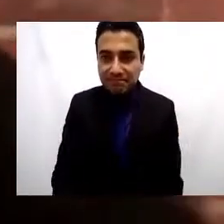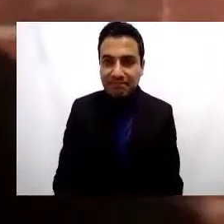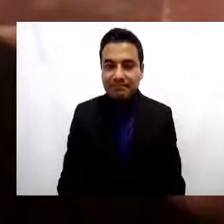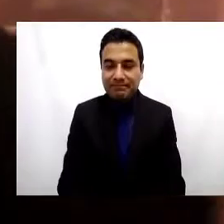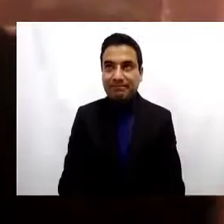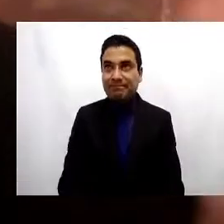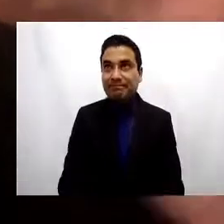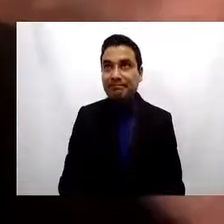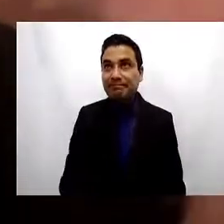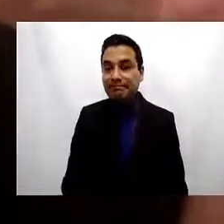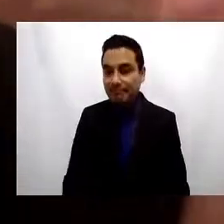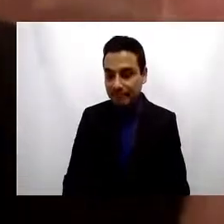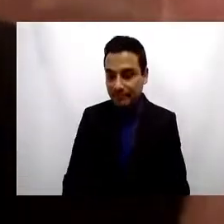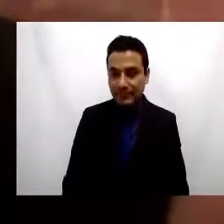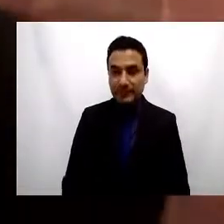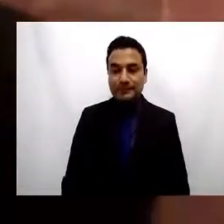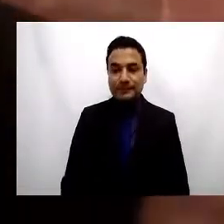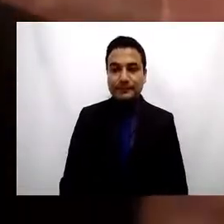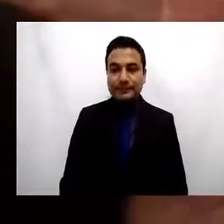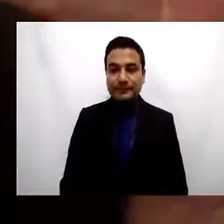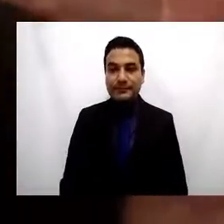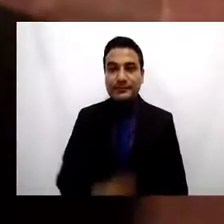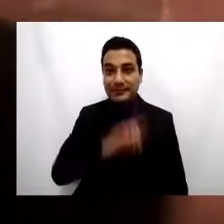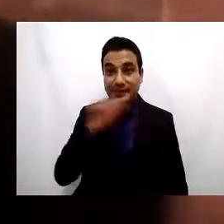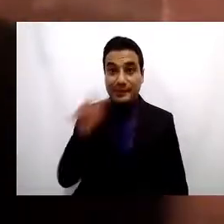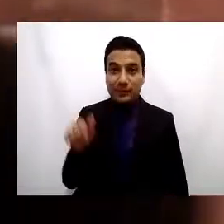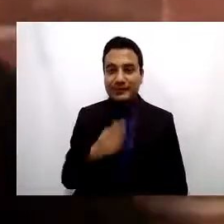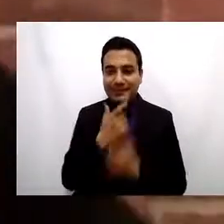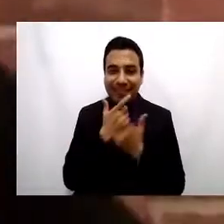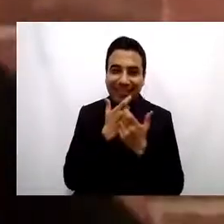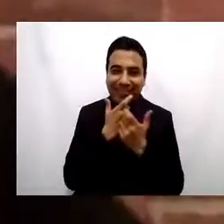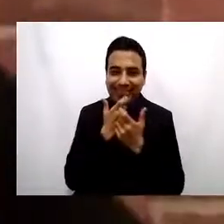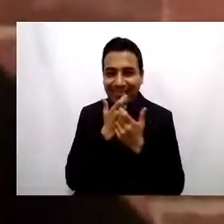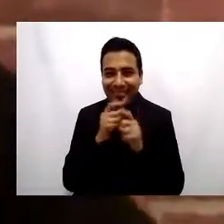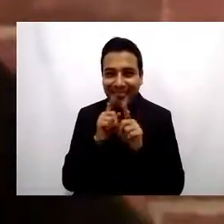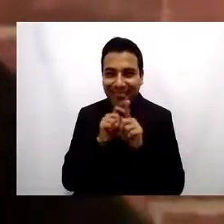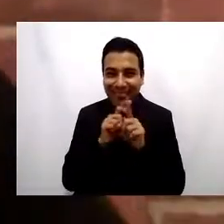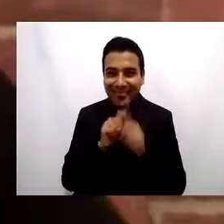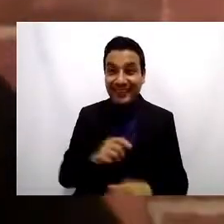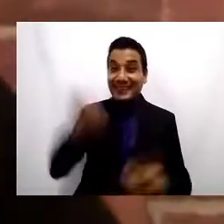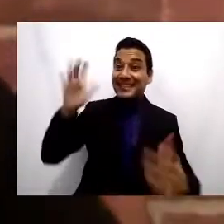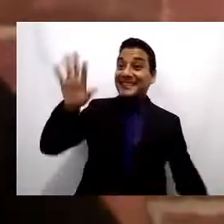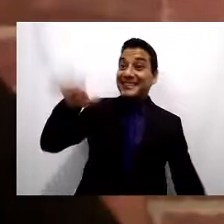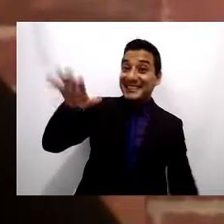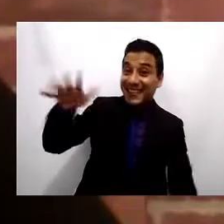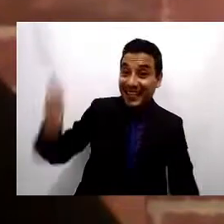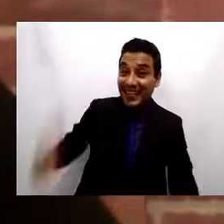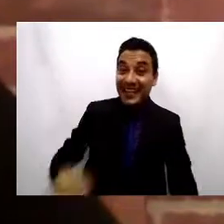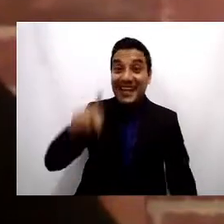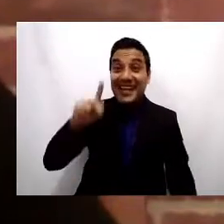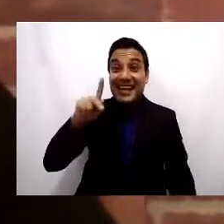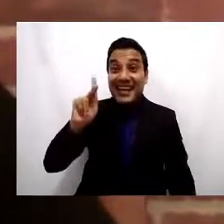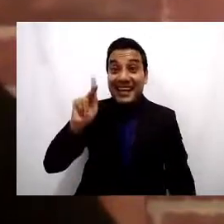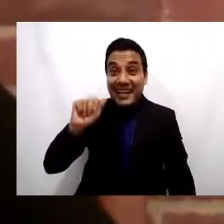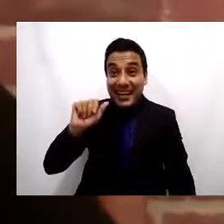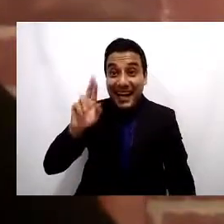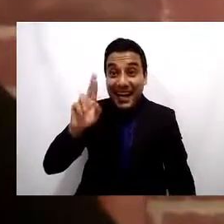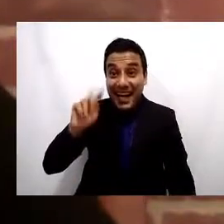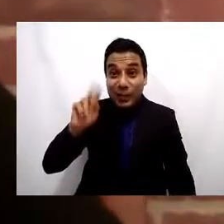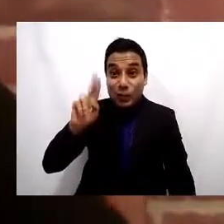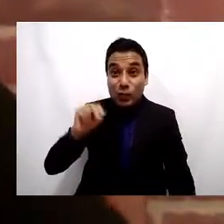Y entonces apareció la burla, apareció el chascarrillo, ¿no? Che, Cartoon dice que se